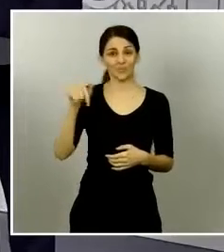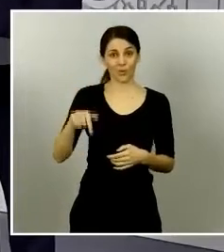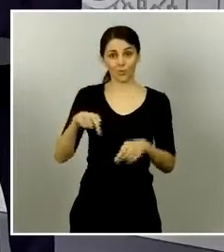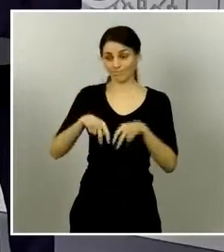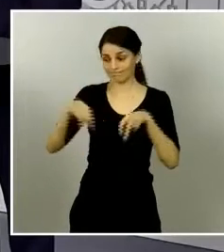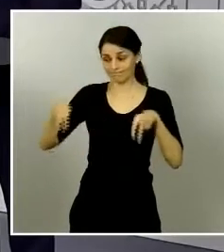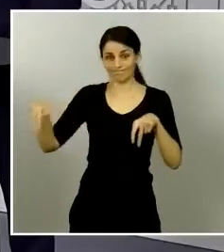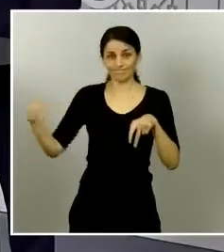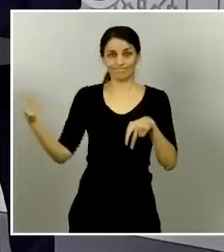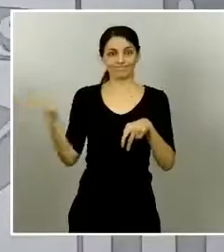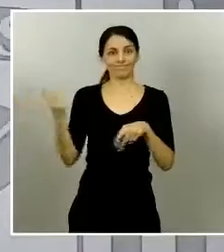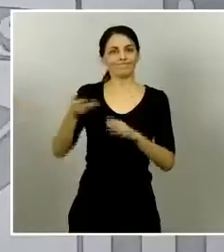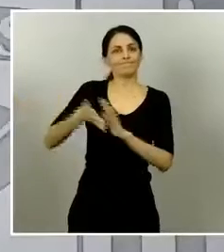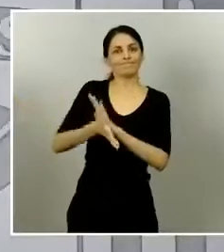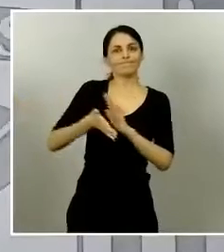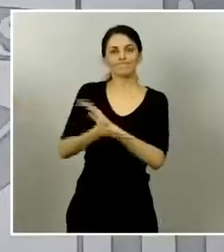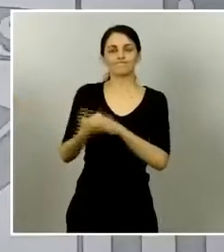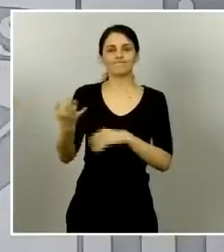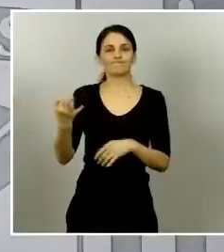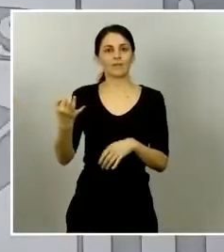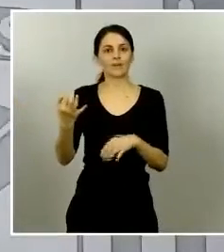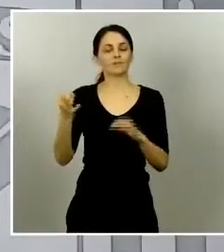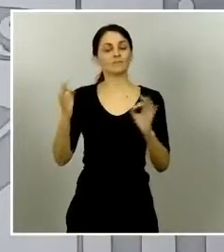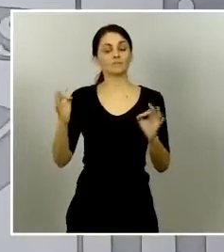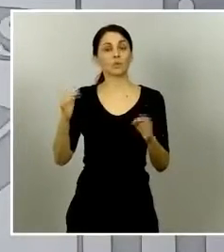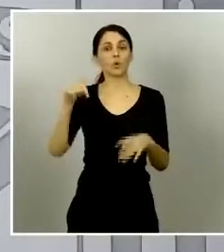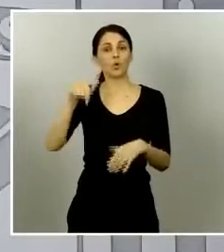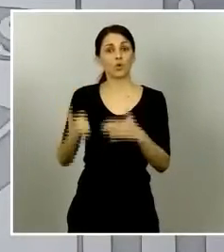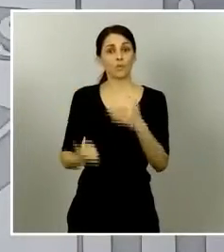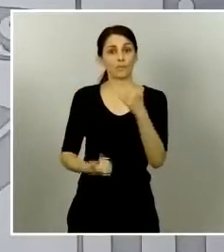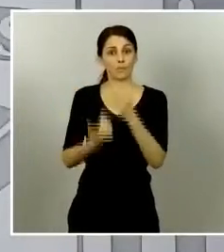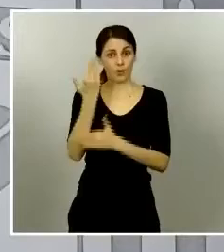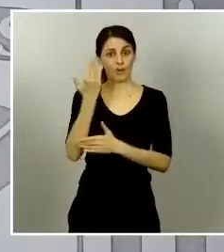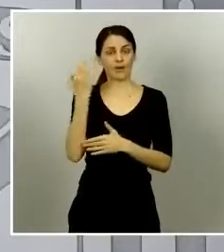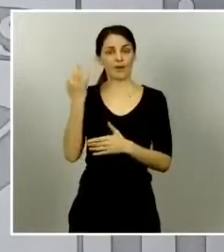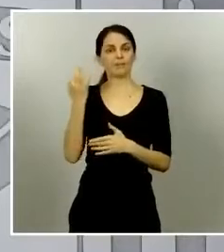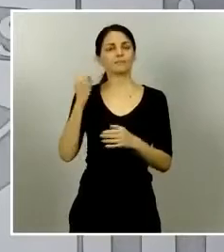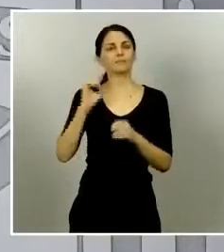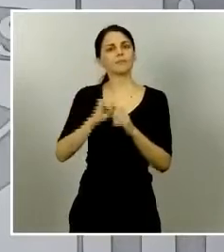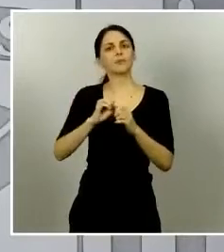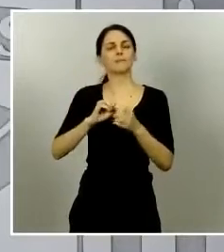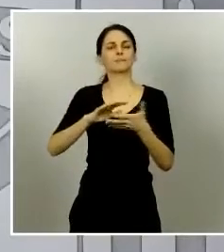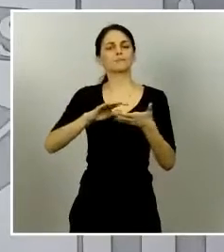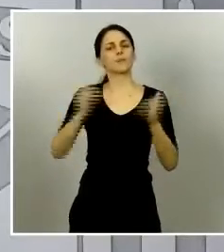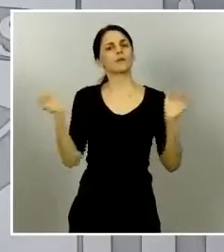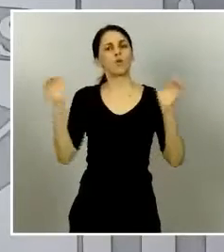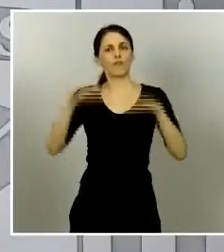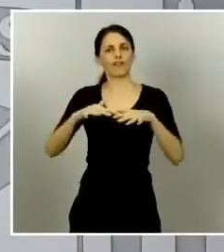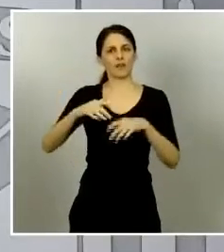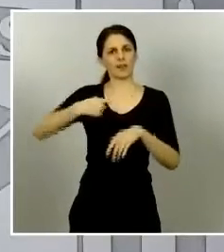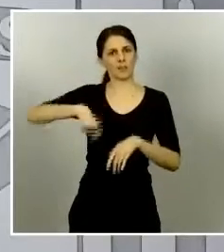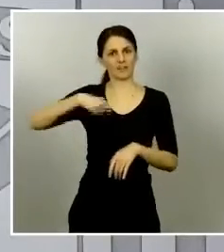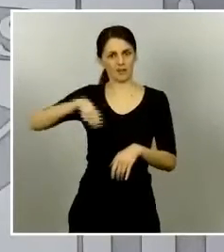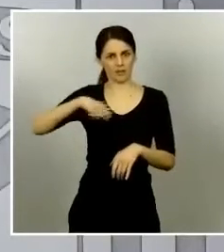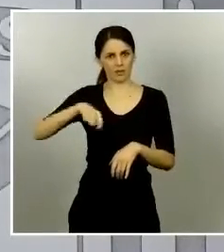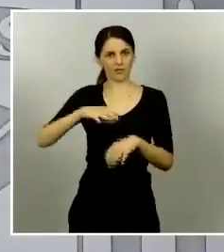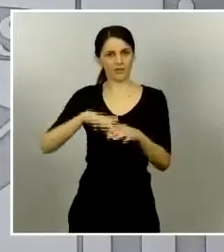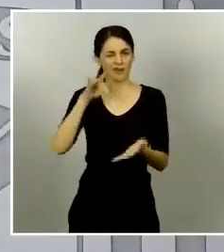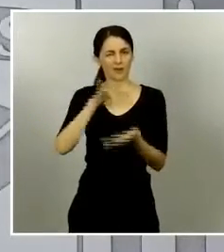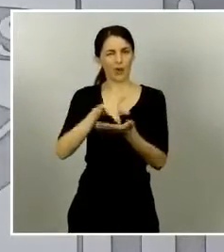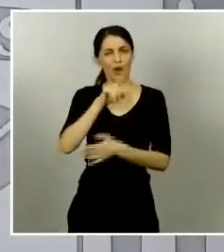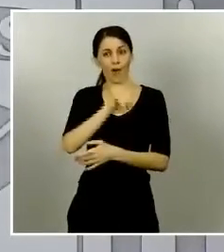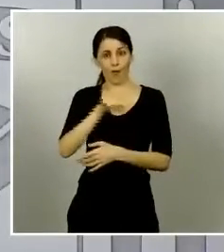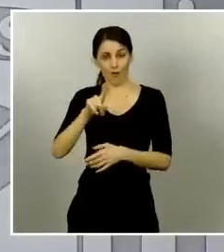tardes. Muchas gracias, Miguel Ángel. Efectivamente, comparecemos hoy para informar sobre el contenido que se ha abordado esta mañana en